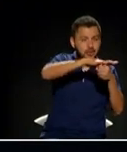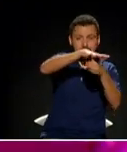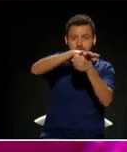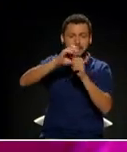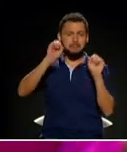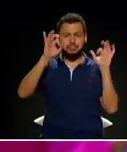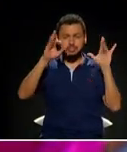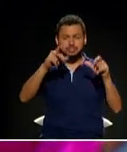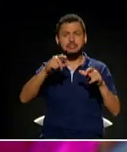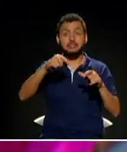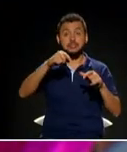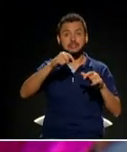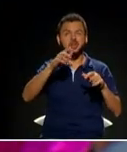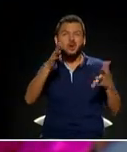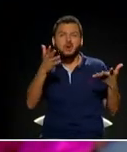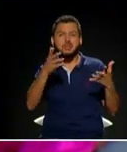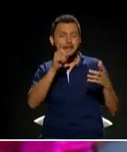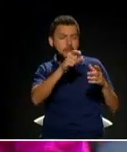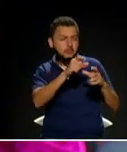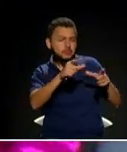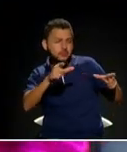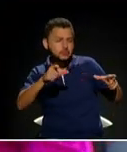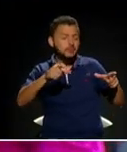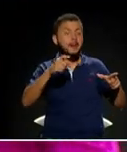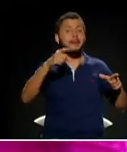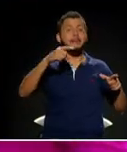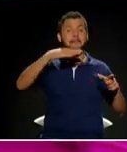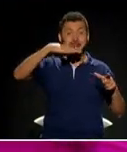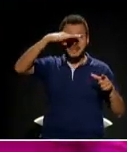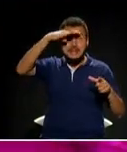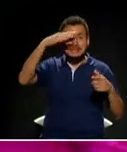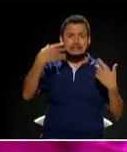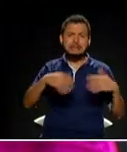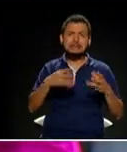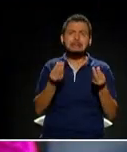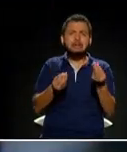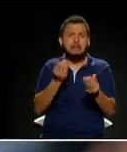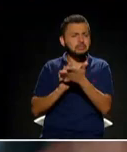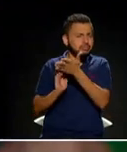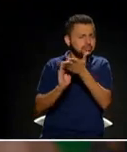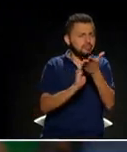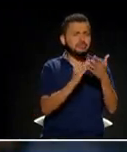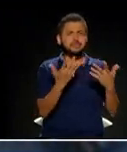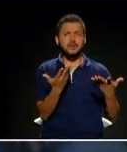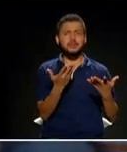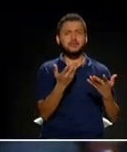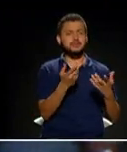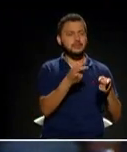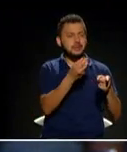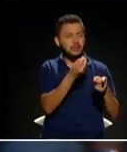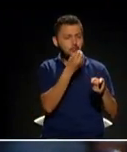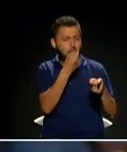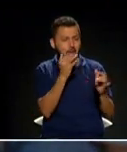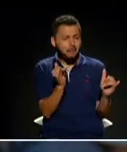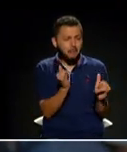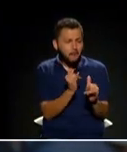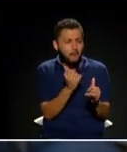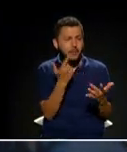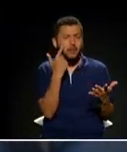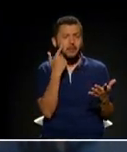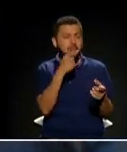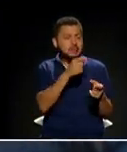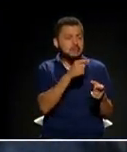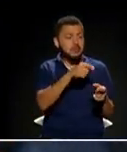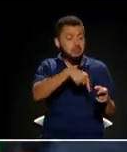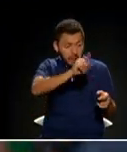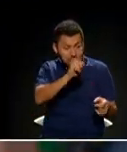todas sus dimensiones desde la parte asistencial del estado social pero también desde el ejercicio de autoridad cuando se requiera si estos niños están siendo